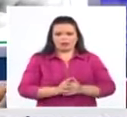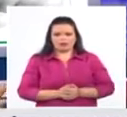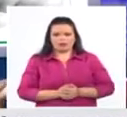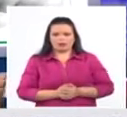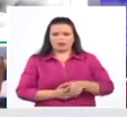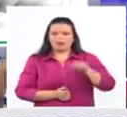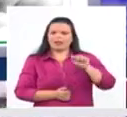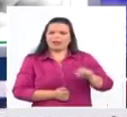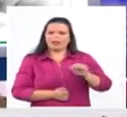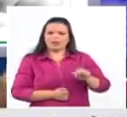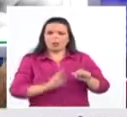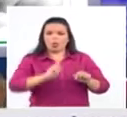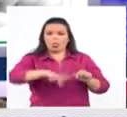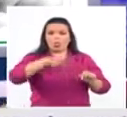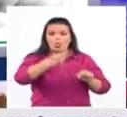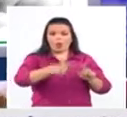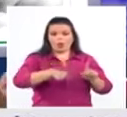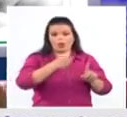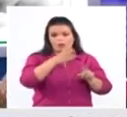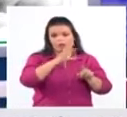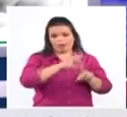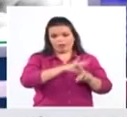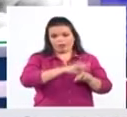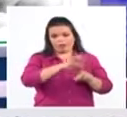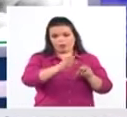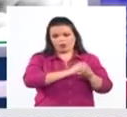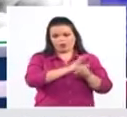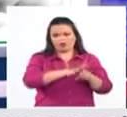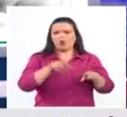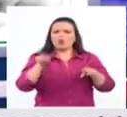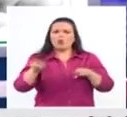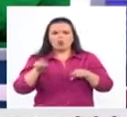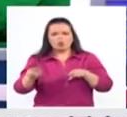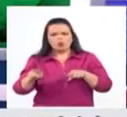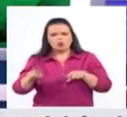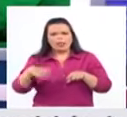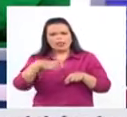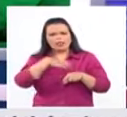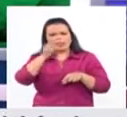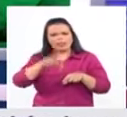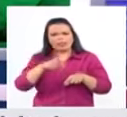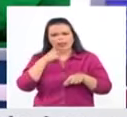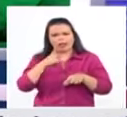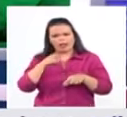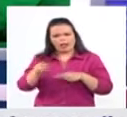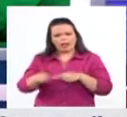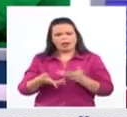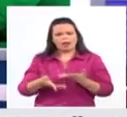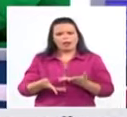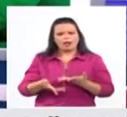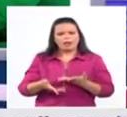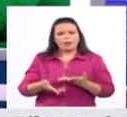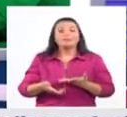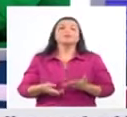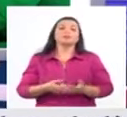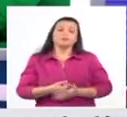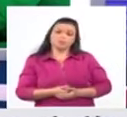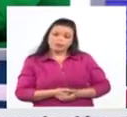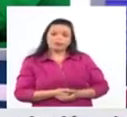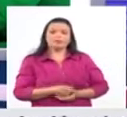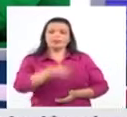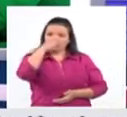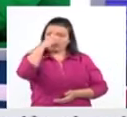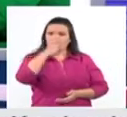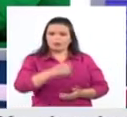llamarlo así. ¿Han medido ustedes esto en las consultas? Eso en las consultas sí se ha medido. Todavía nos falta